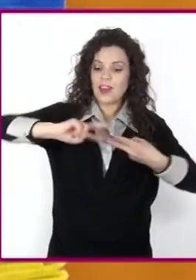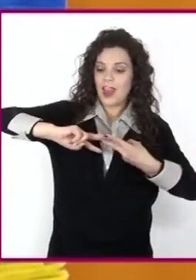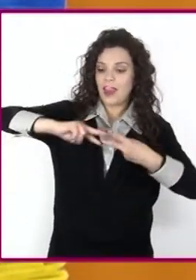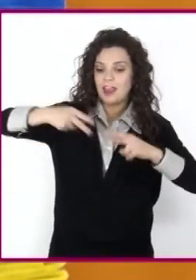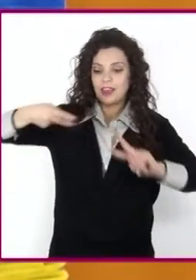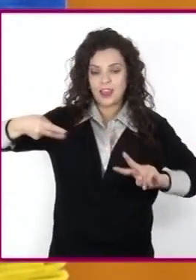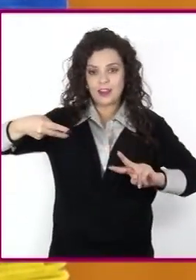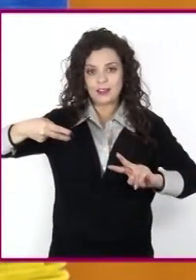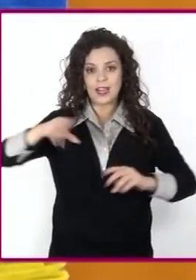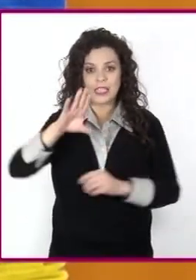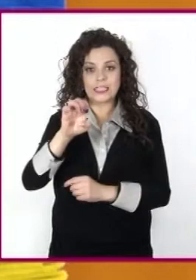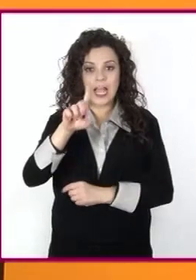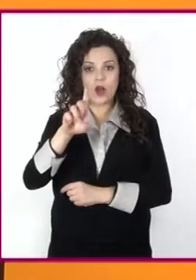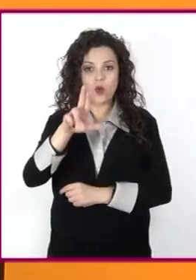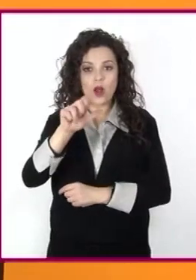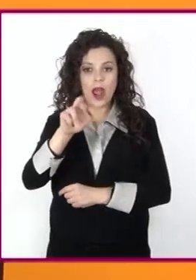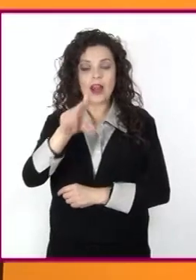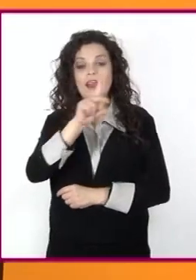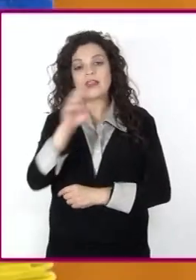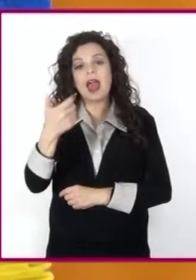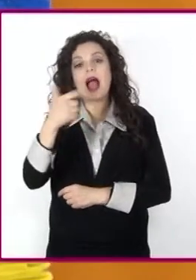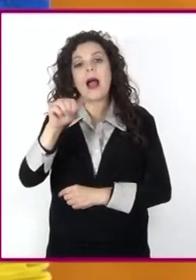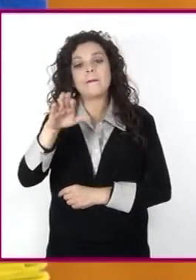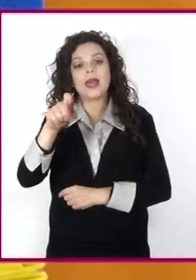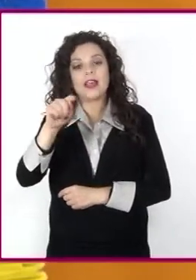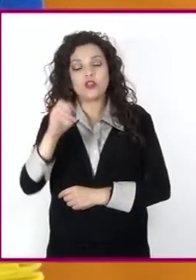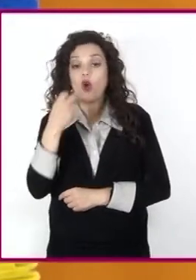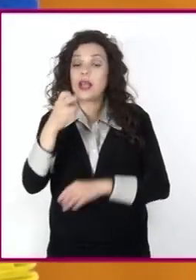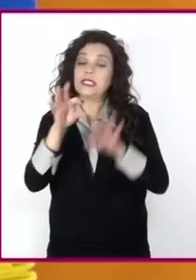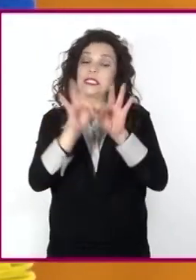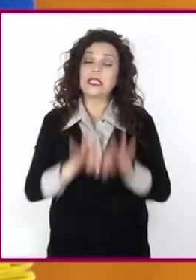de los gametos. Esto es fundamental para